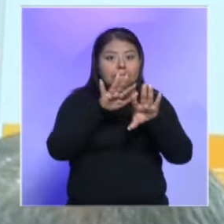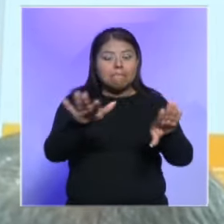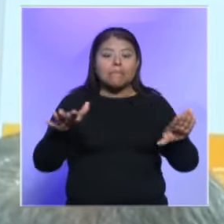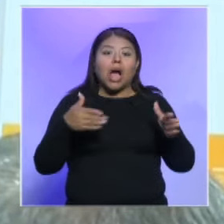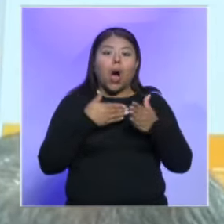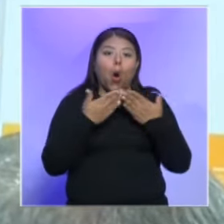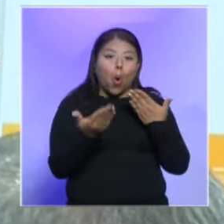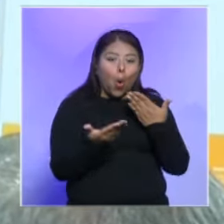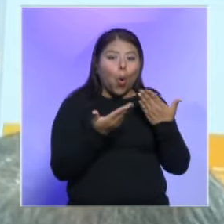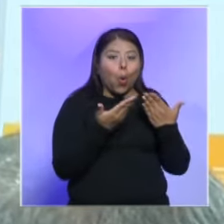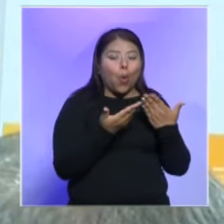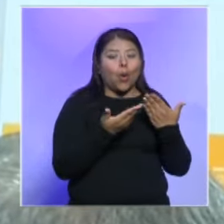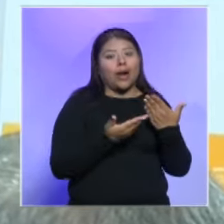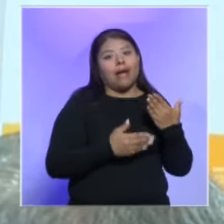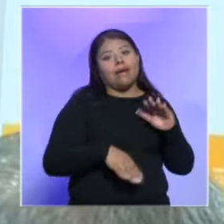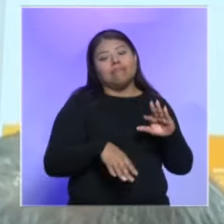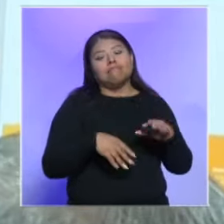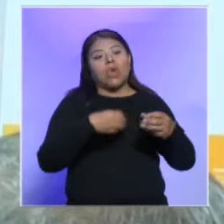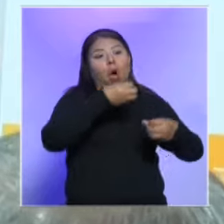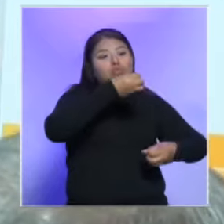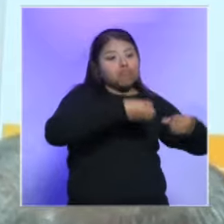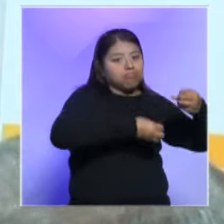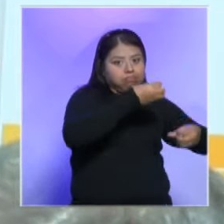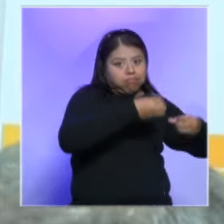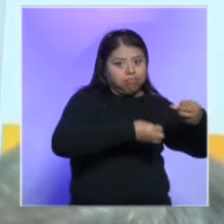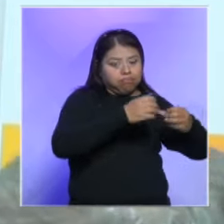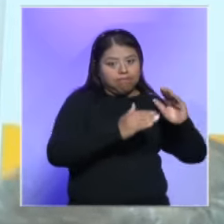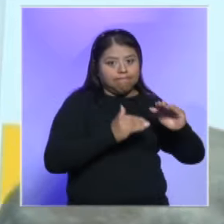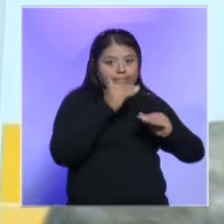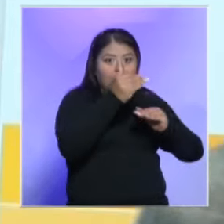ha dicho mediante sentencias a 2 acciones de